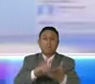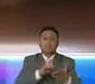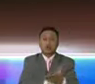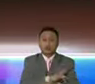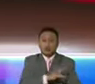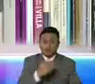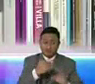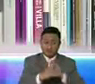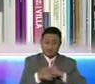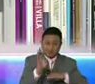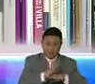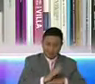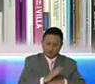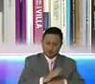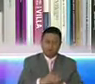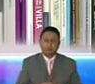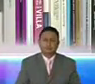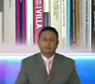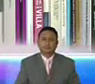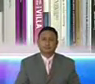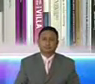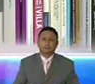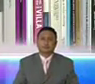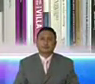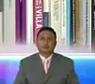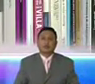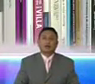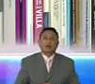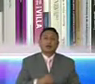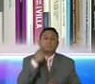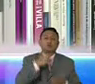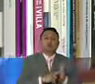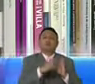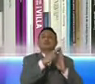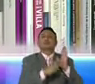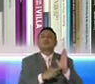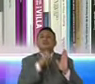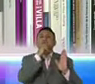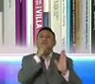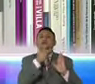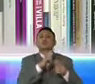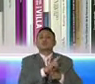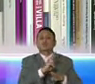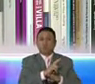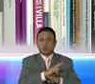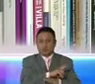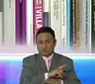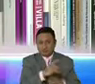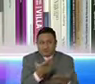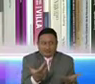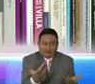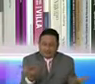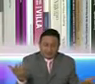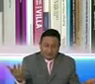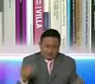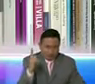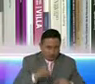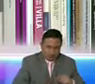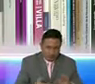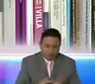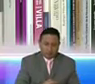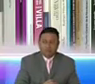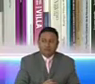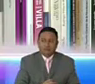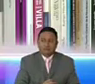la Asamblea. Pero no se puede ni tener un registro de quiénes son los usuarios digitales, es absurdo. No se